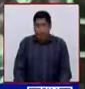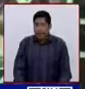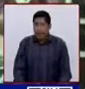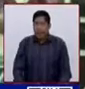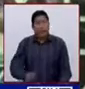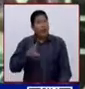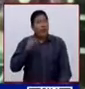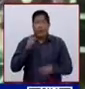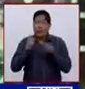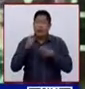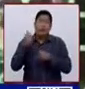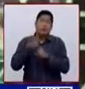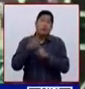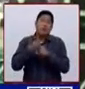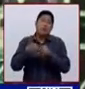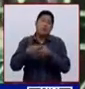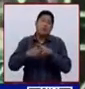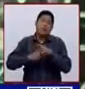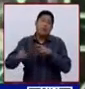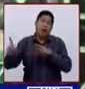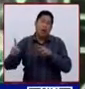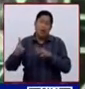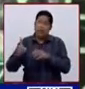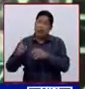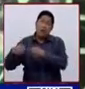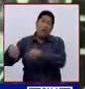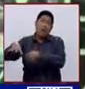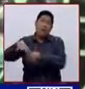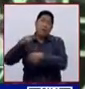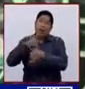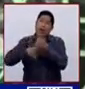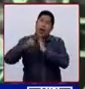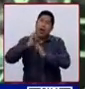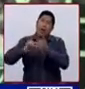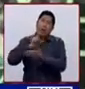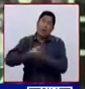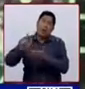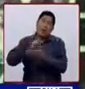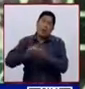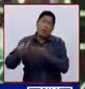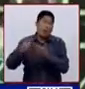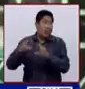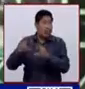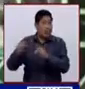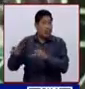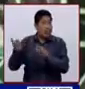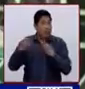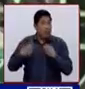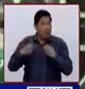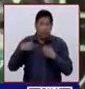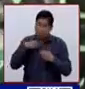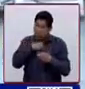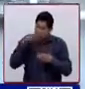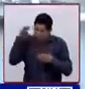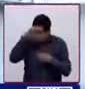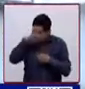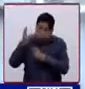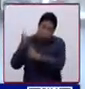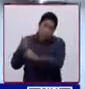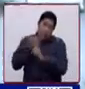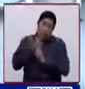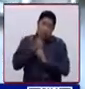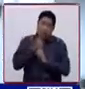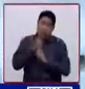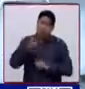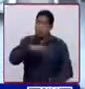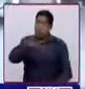Hay caso consolar, ya se sale, se empieza a tomar, se ha perdido semanas, incluso ya no llega por su querer, lo hemos tenido que ir a buscar. Vamos